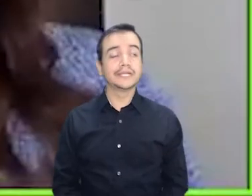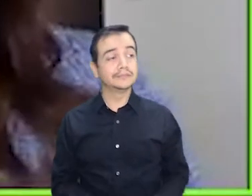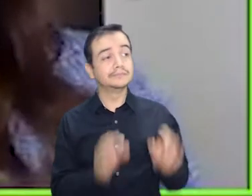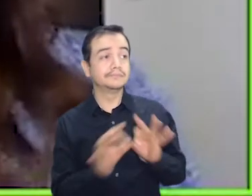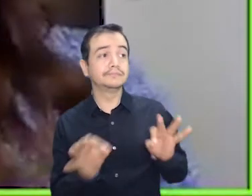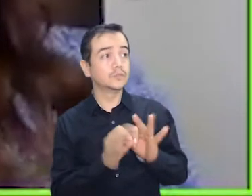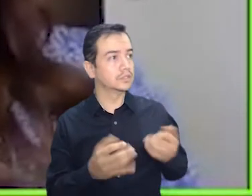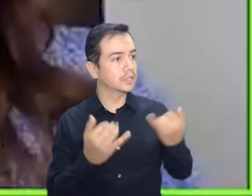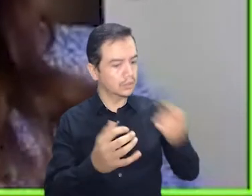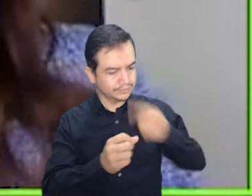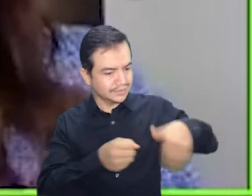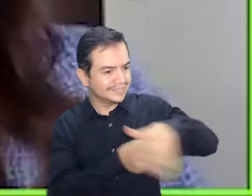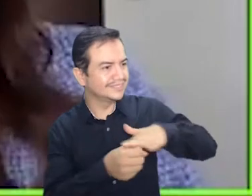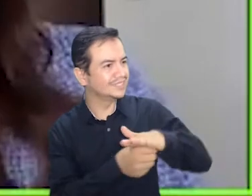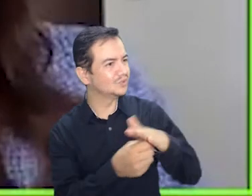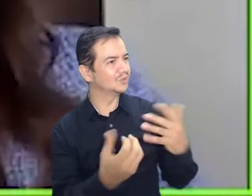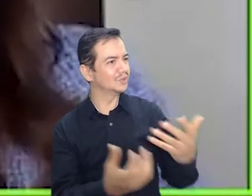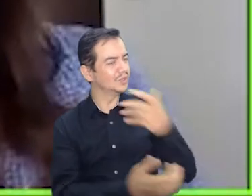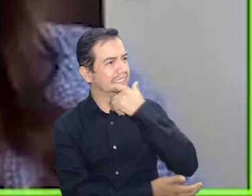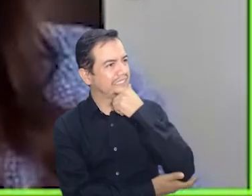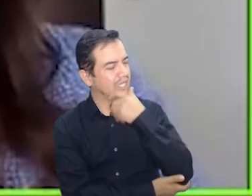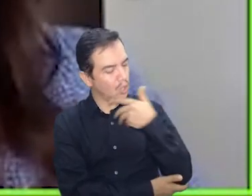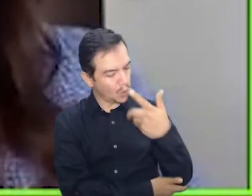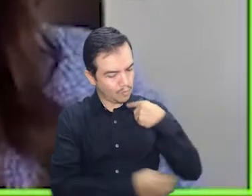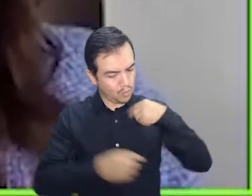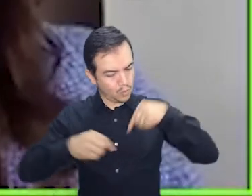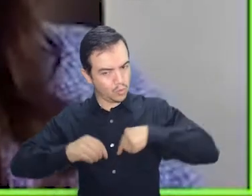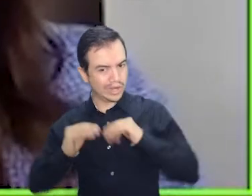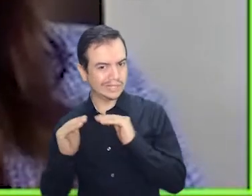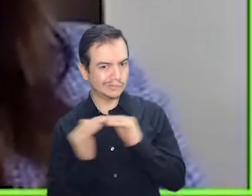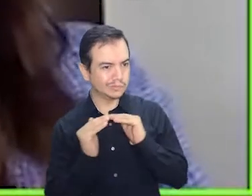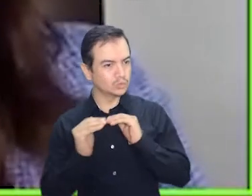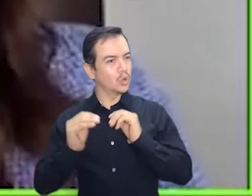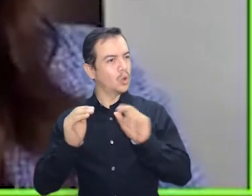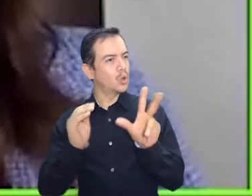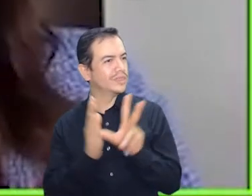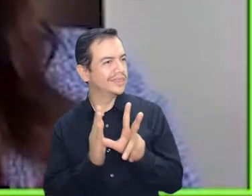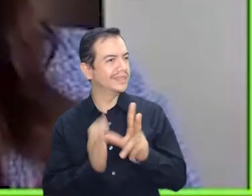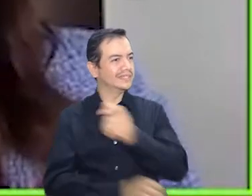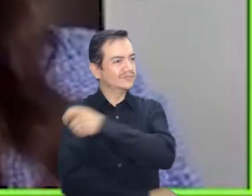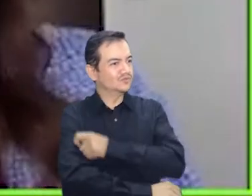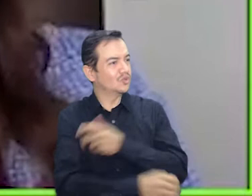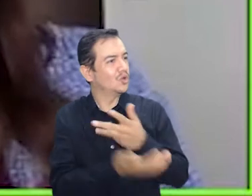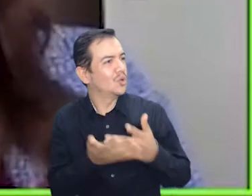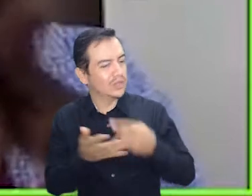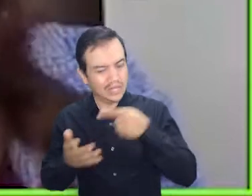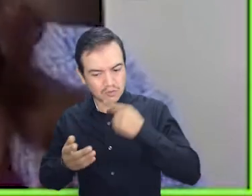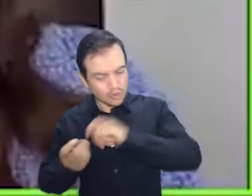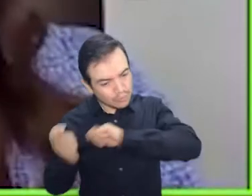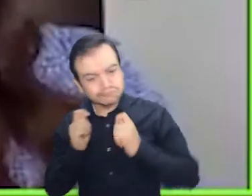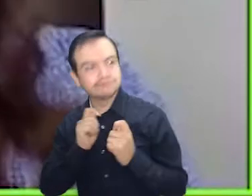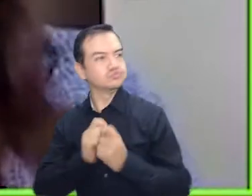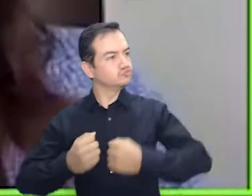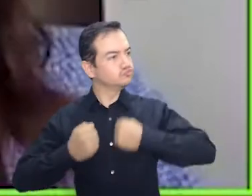exprimirle a esta crisis la oportunidad de ser más sostenibles y de resistir incluso futuras contingencias